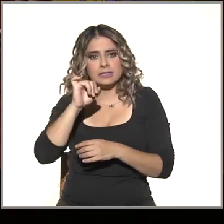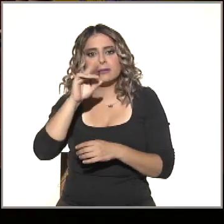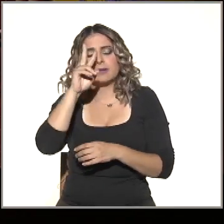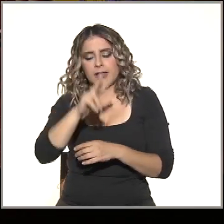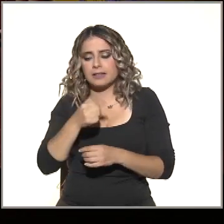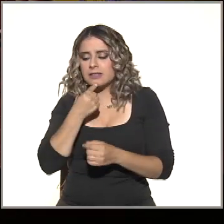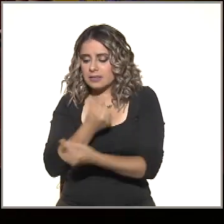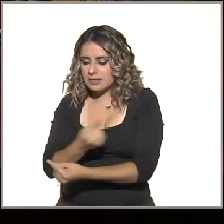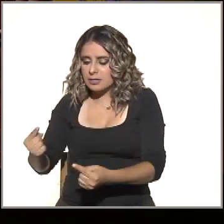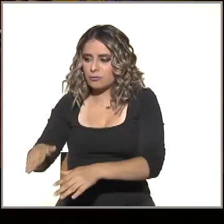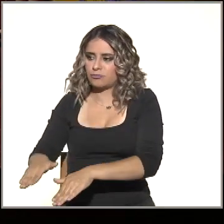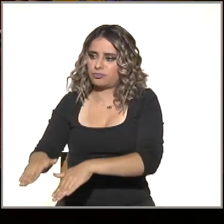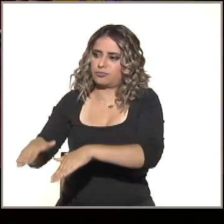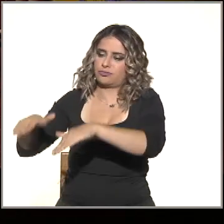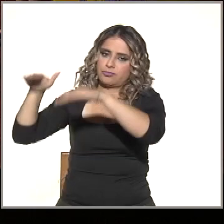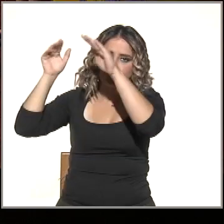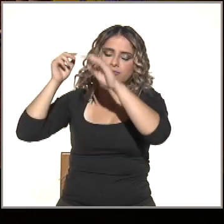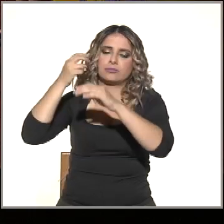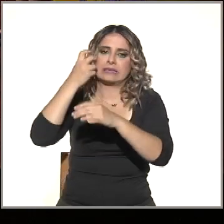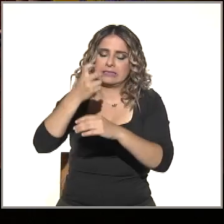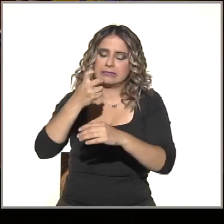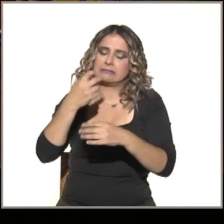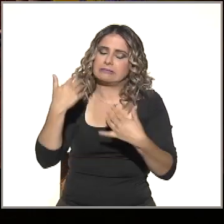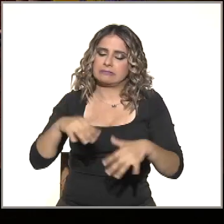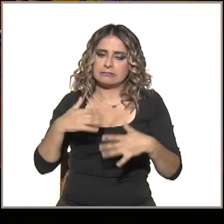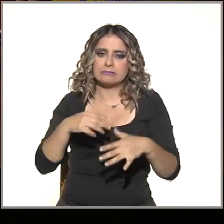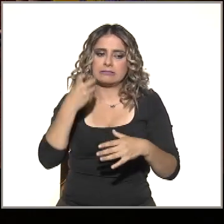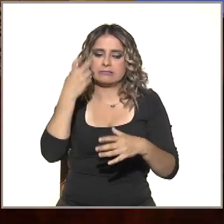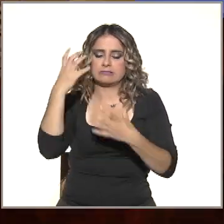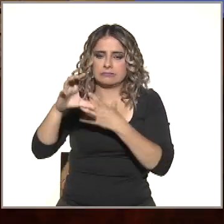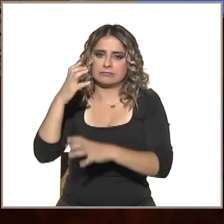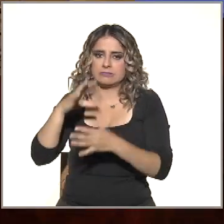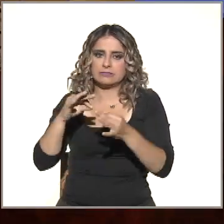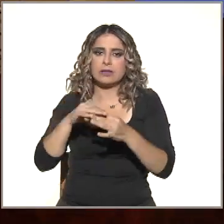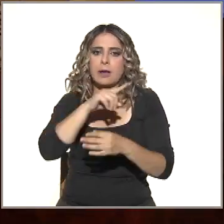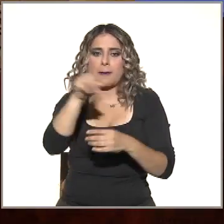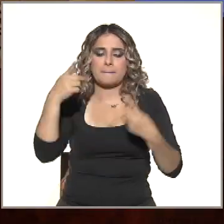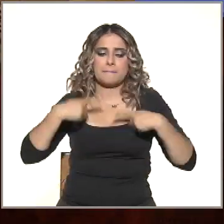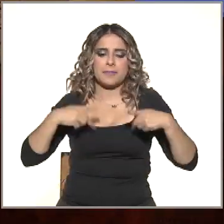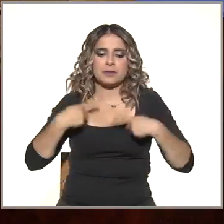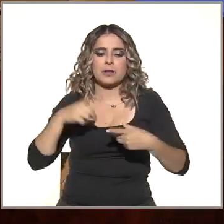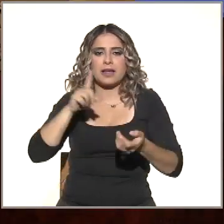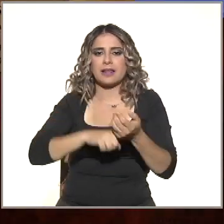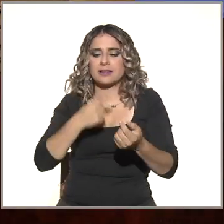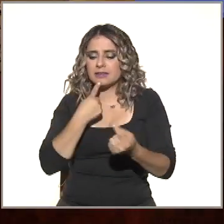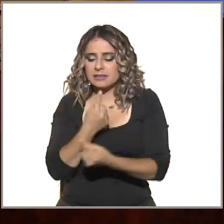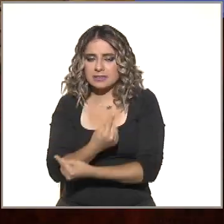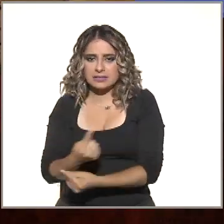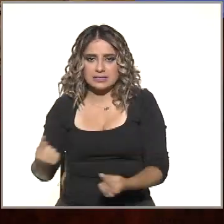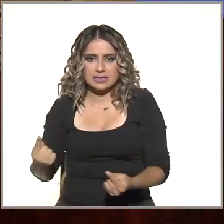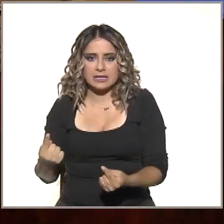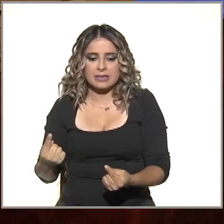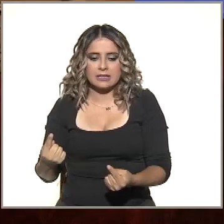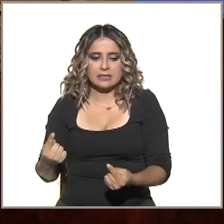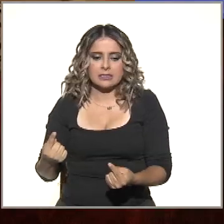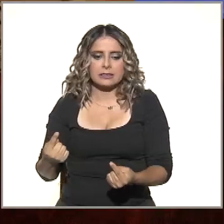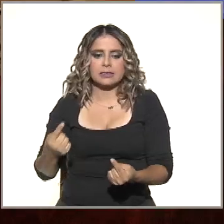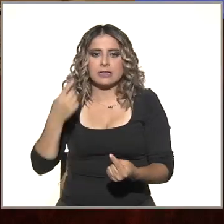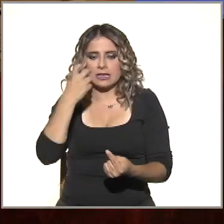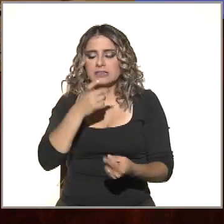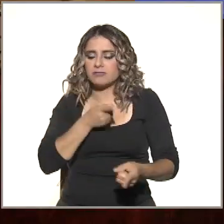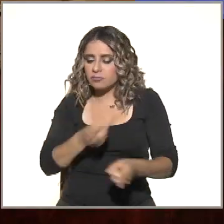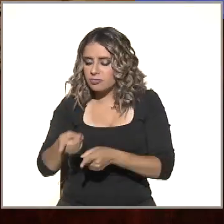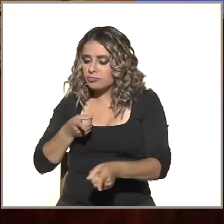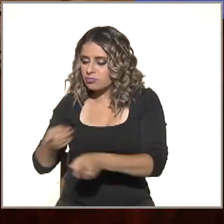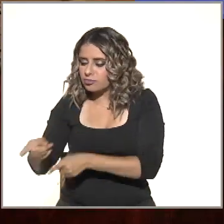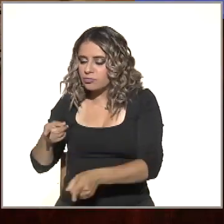mayoría de los comentarios que hemos recibido en redes sociales en donde como nuestra audiencia en la niñez ha recibido ese tipo de comentarios que